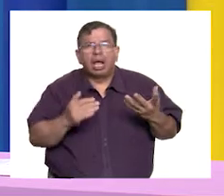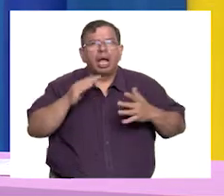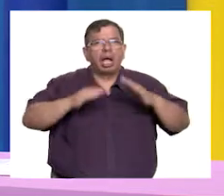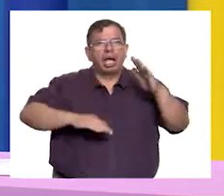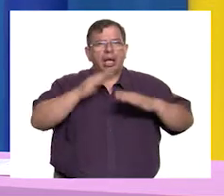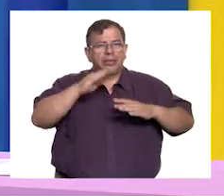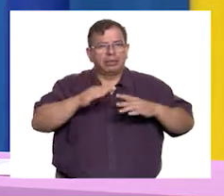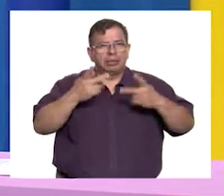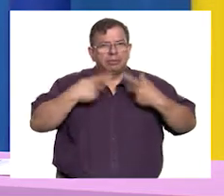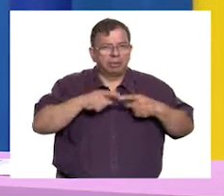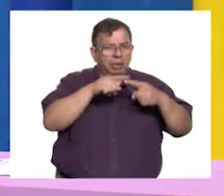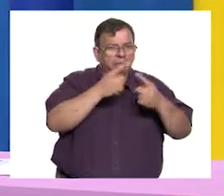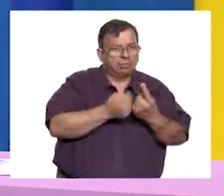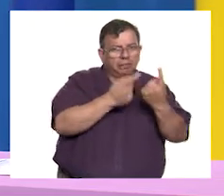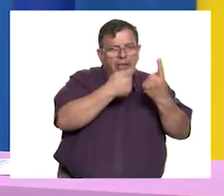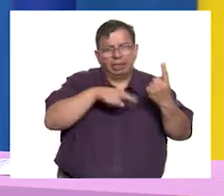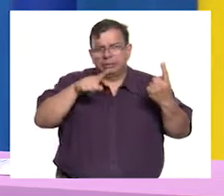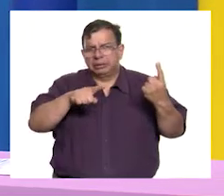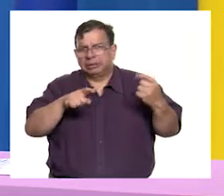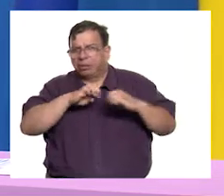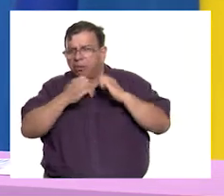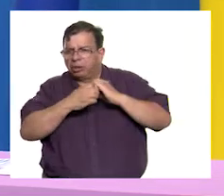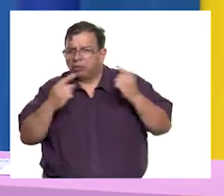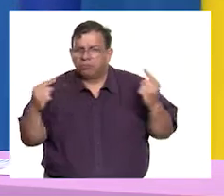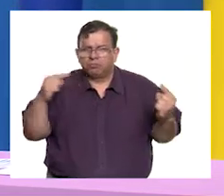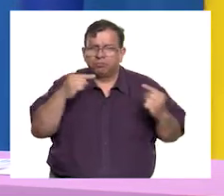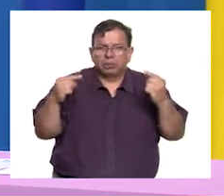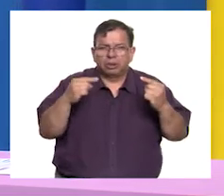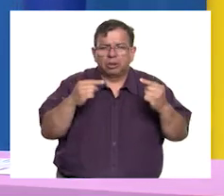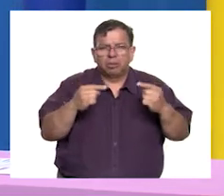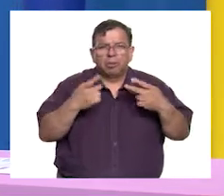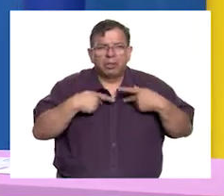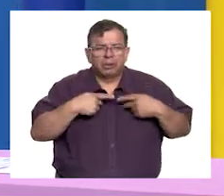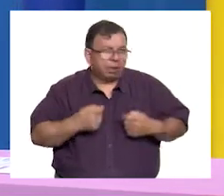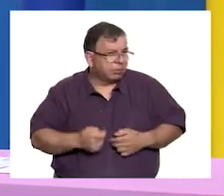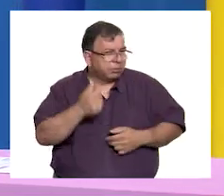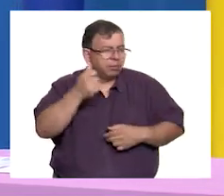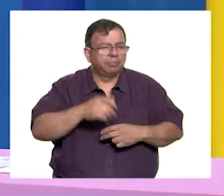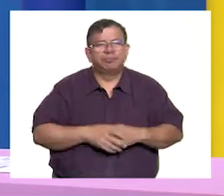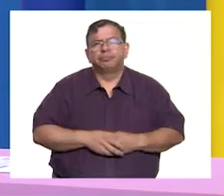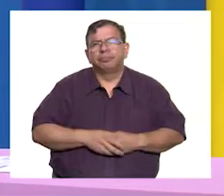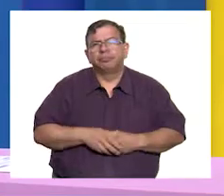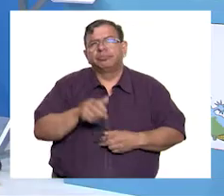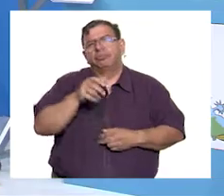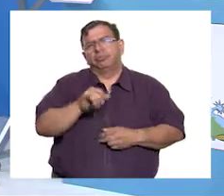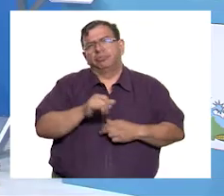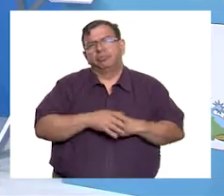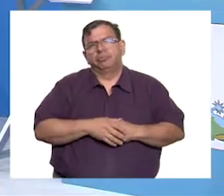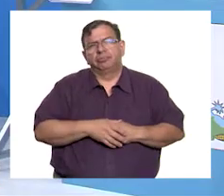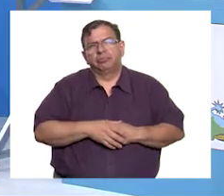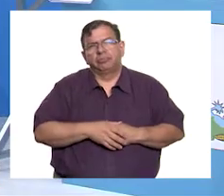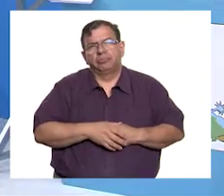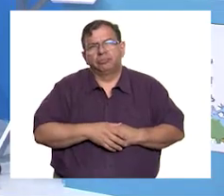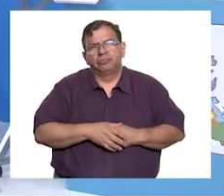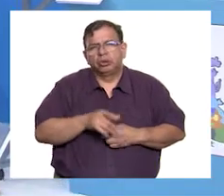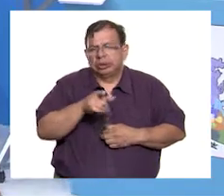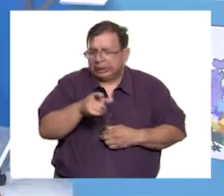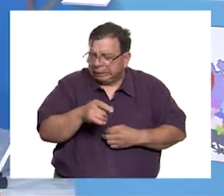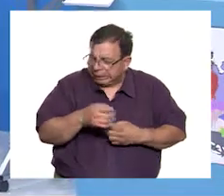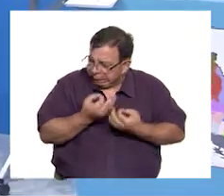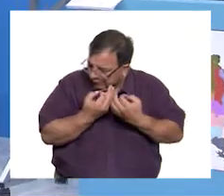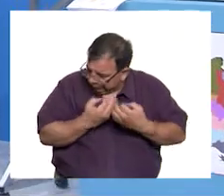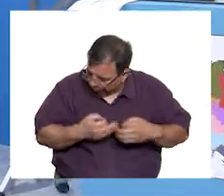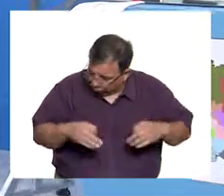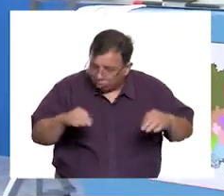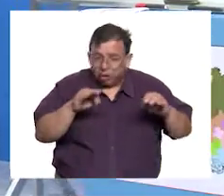el antagonista también se considera entre los personajes principales. Así es, Juan Carlos. Está señalando algo muy